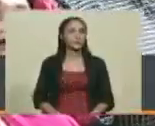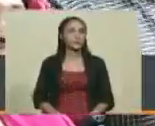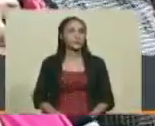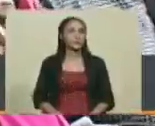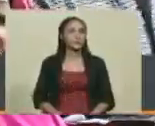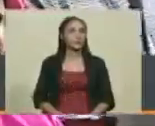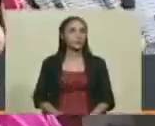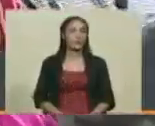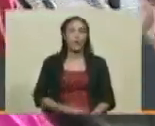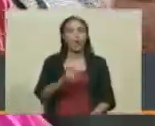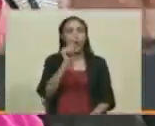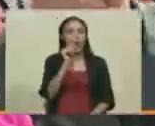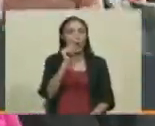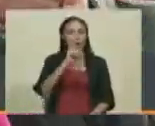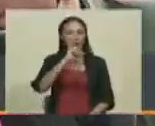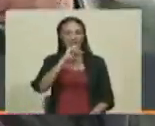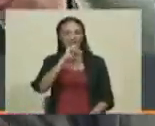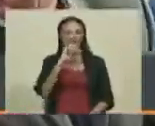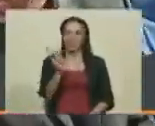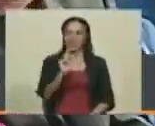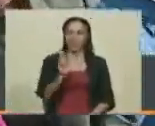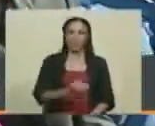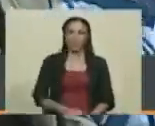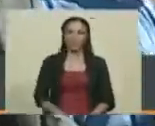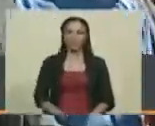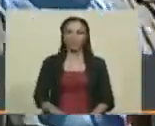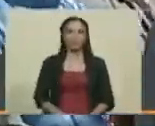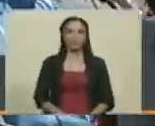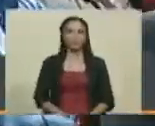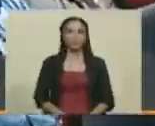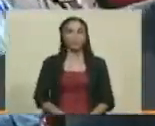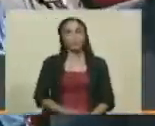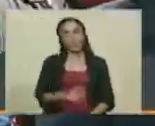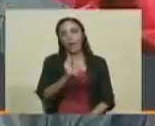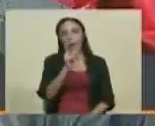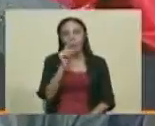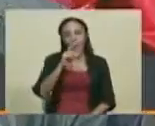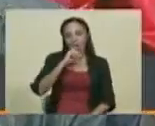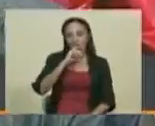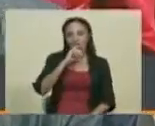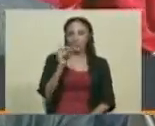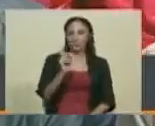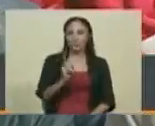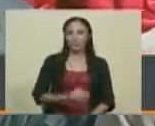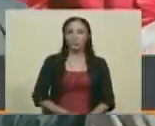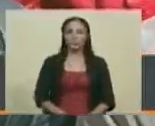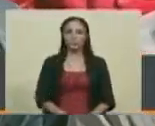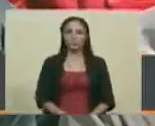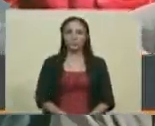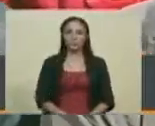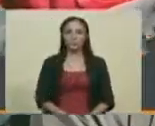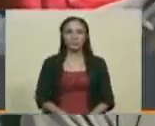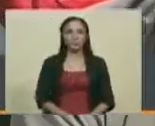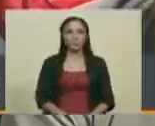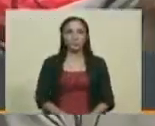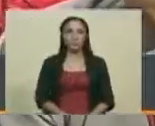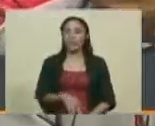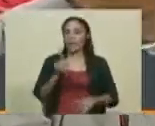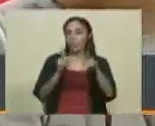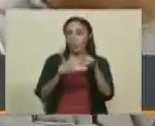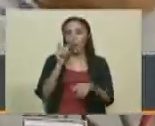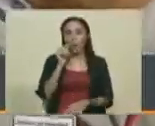no se pongan celosos. Que no se pongan celosos los hombres. Se ponen celosos.